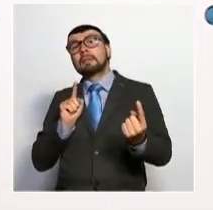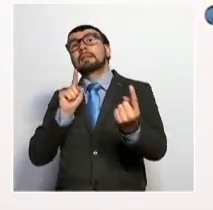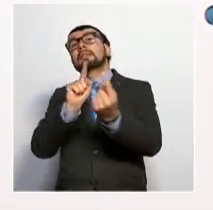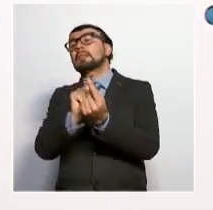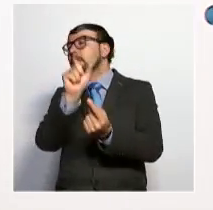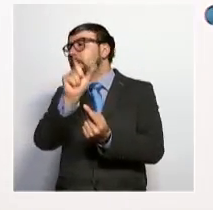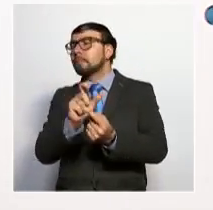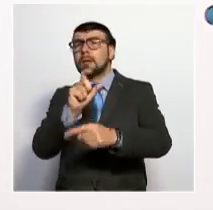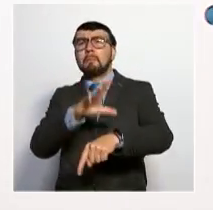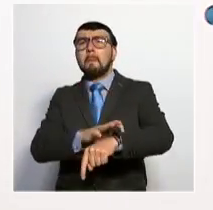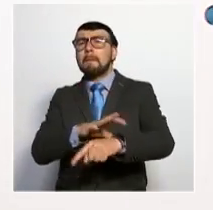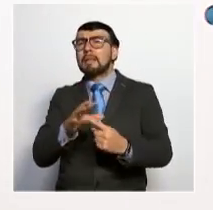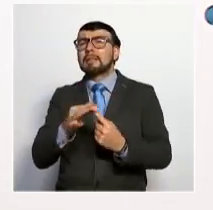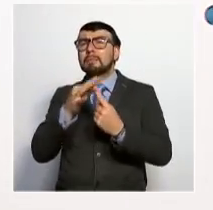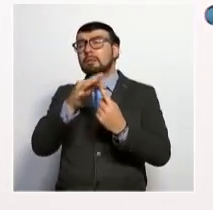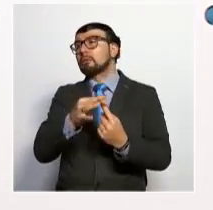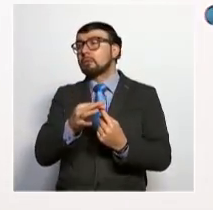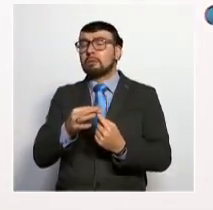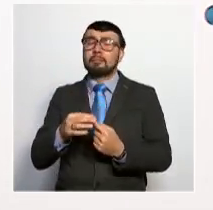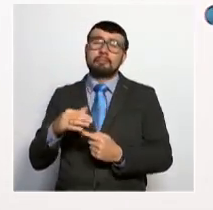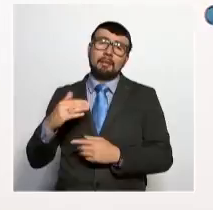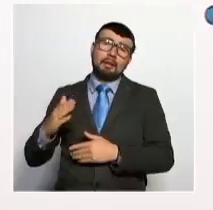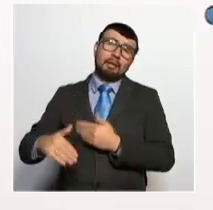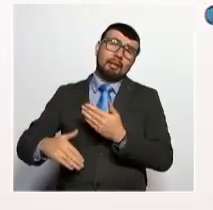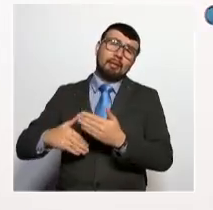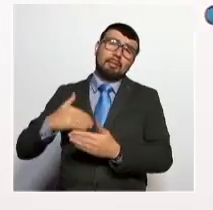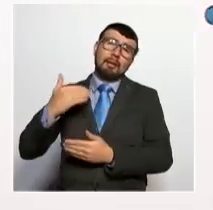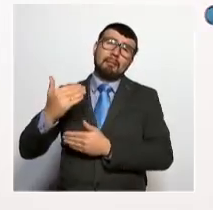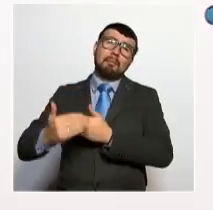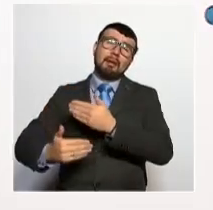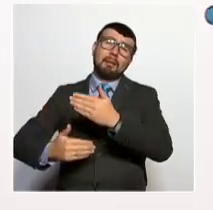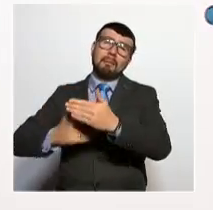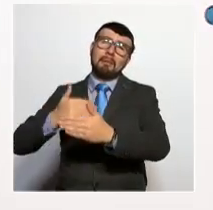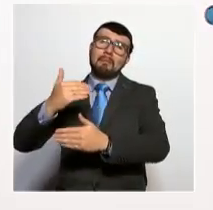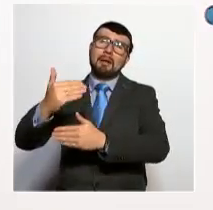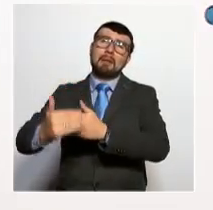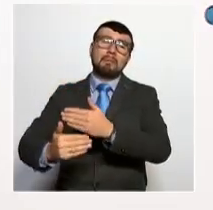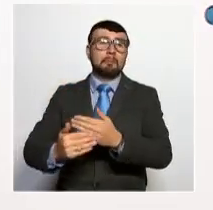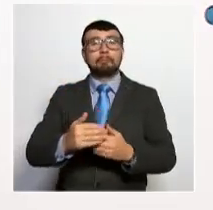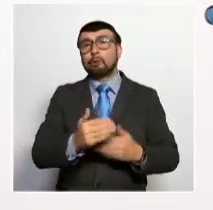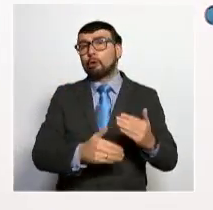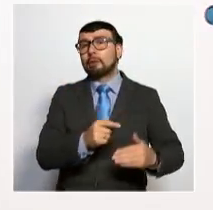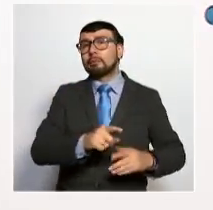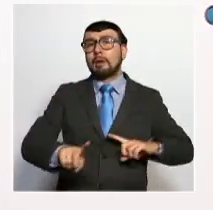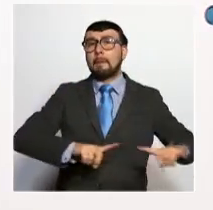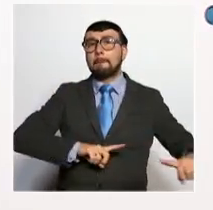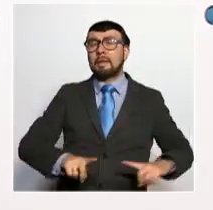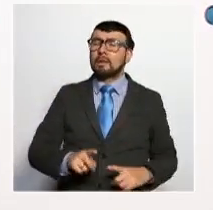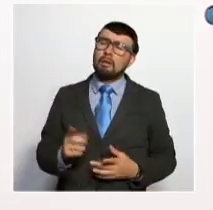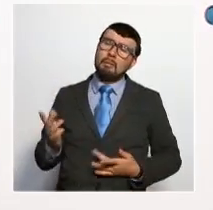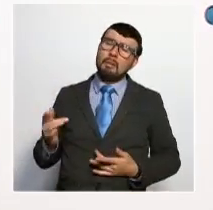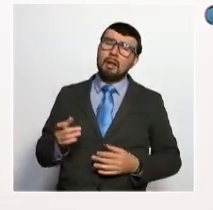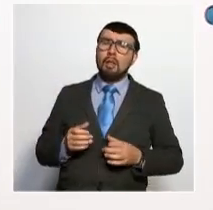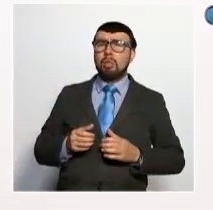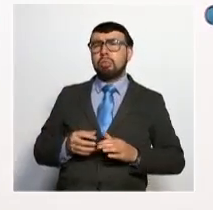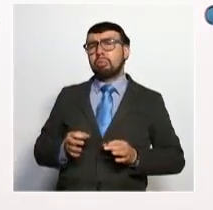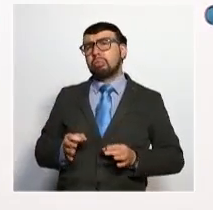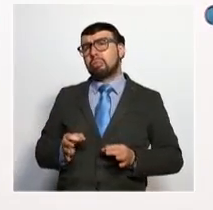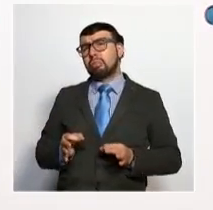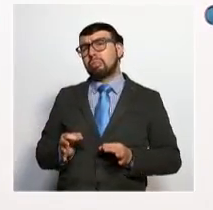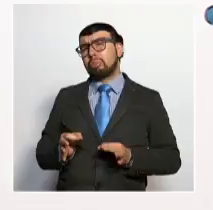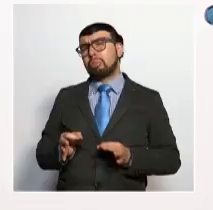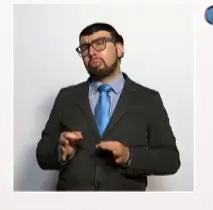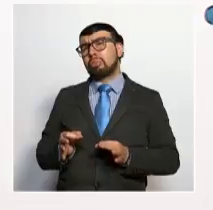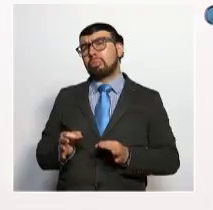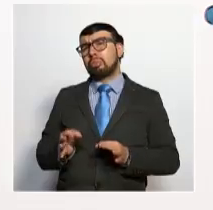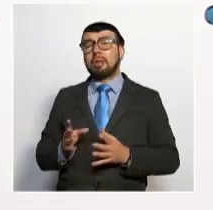la especialidad. Entonces esto se le va a retardar, se le va a demorar, hay procesos administrativos donde se le demora la consulta a la paciente.